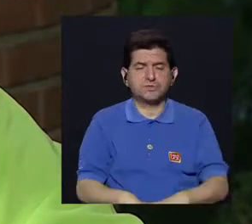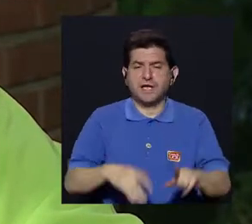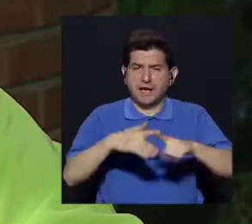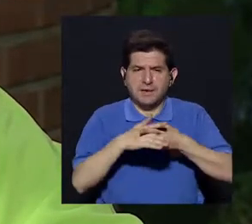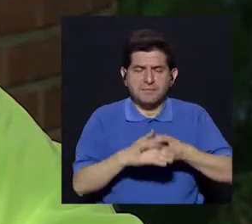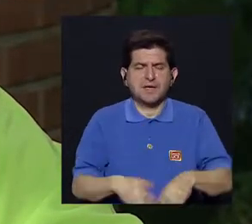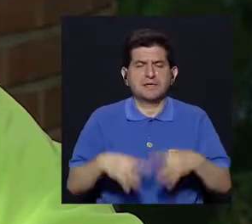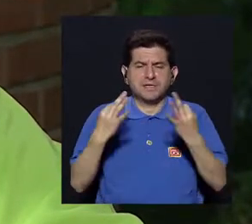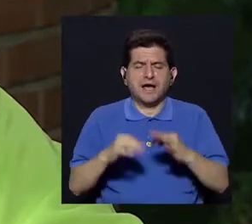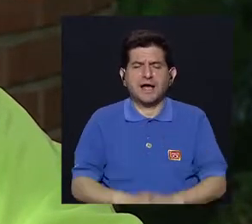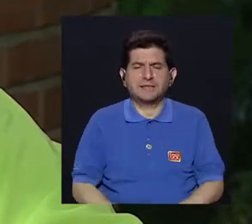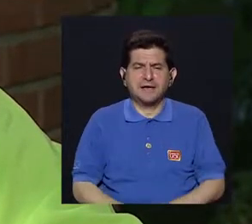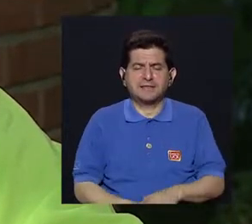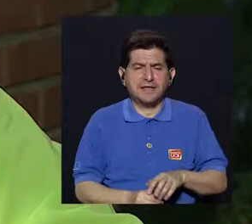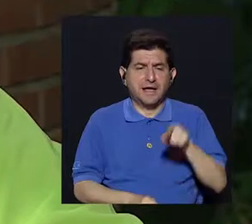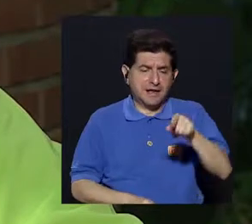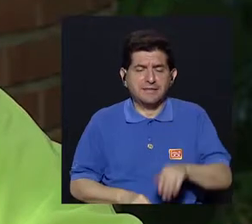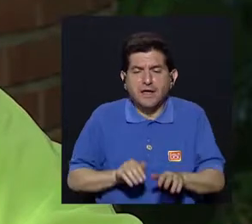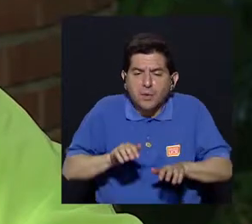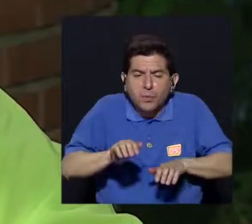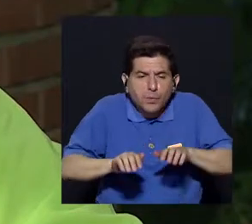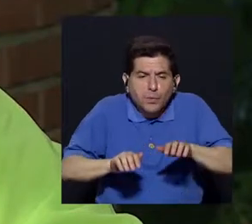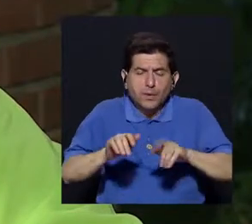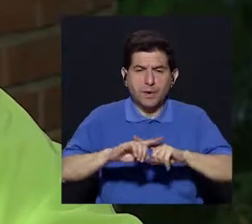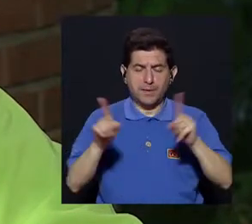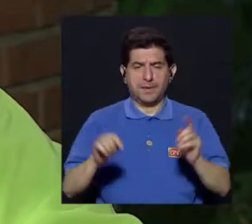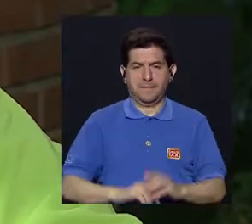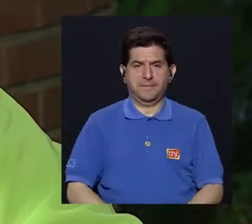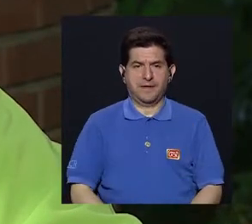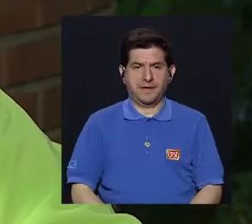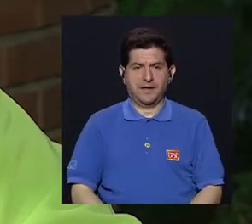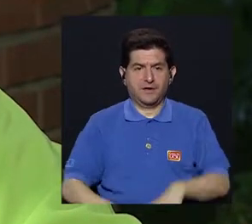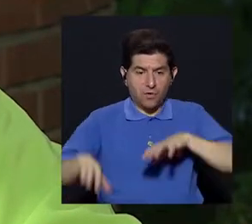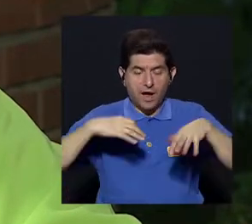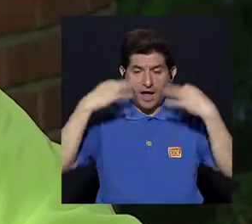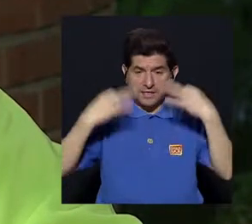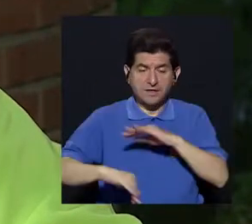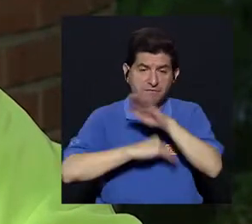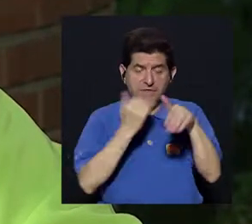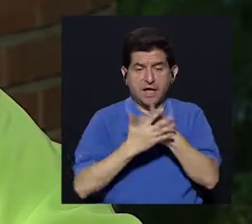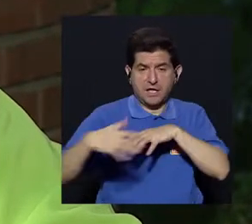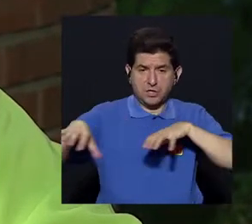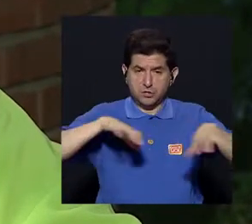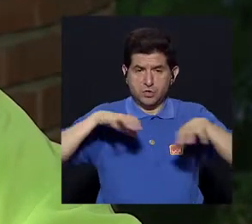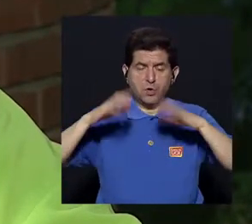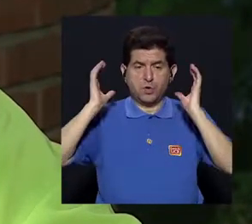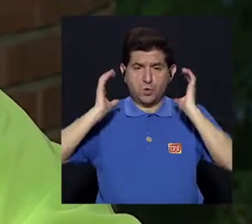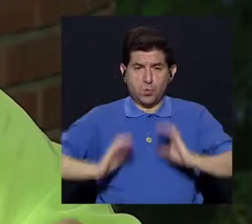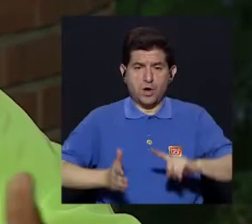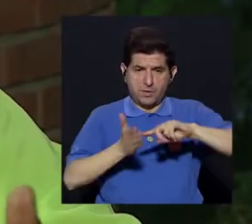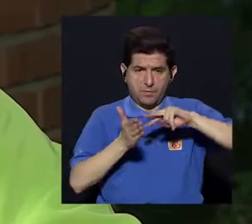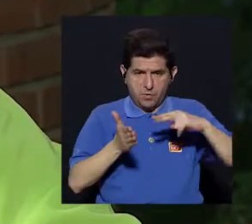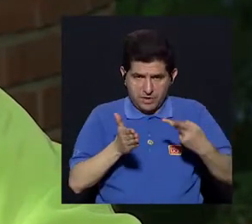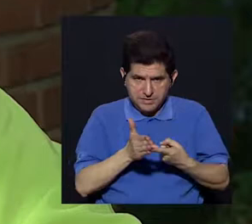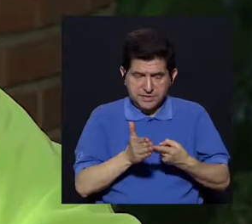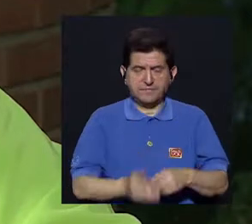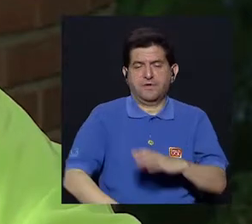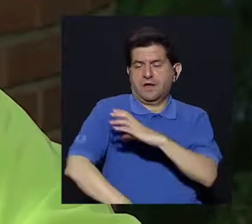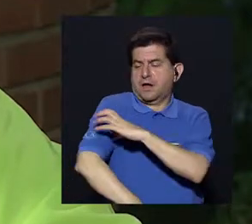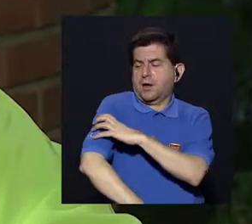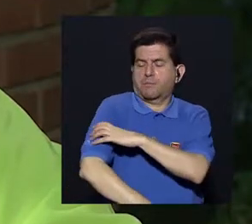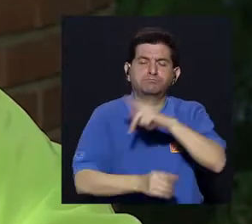pero actividad física como tal lo vamos a definir como todo movimiento que hace el cuerpo que involucra sus